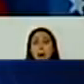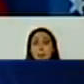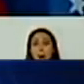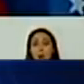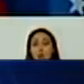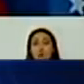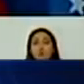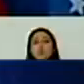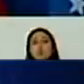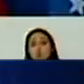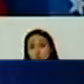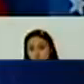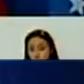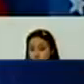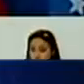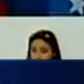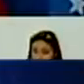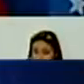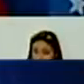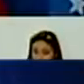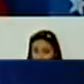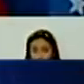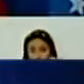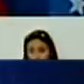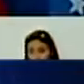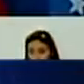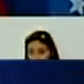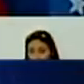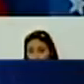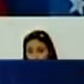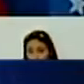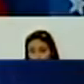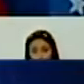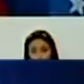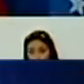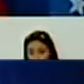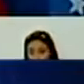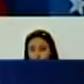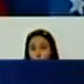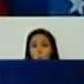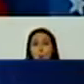apelación. Oigan bien, los que no conocen el derecho, si un tribunal